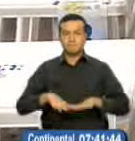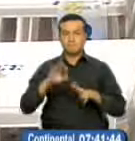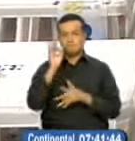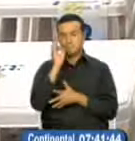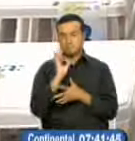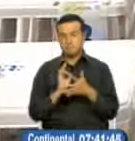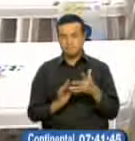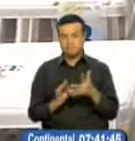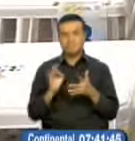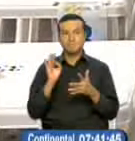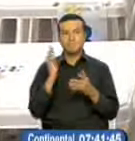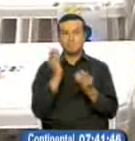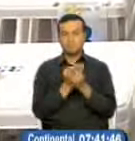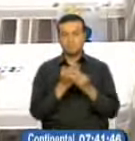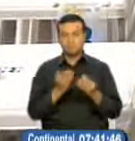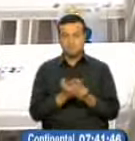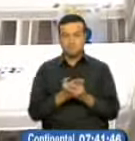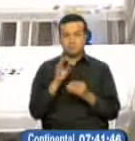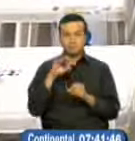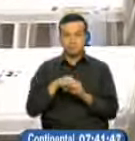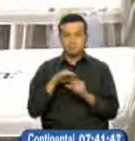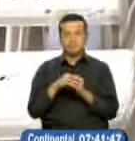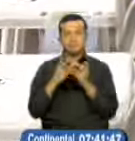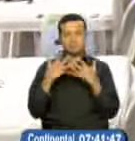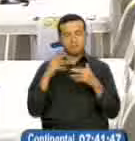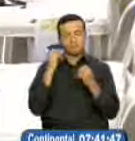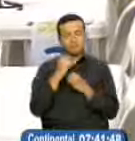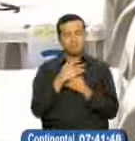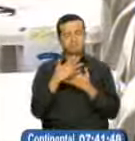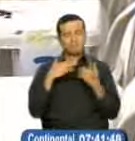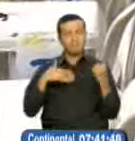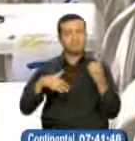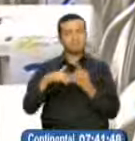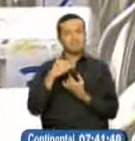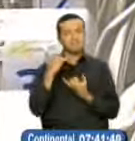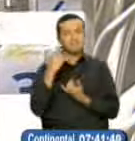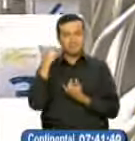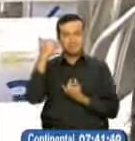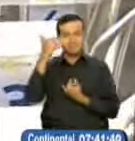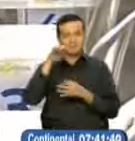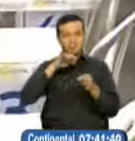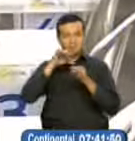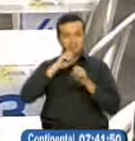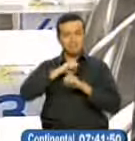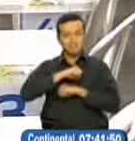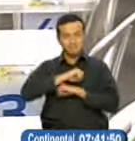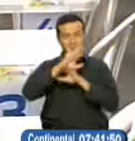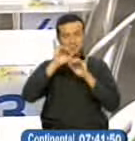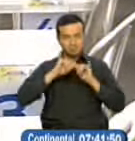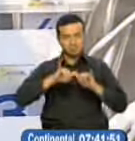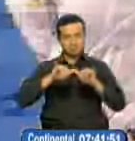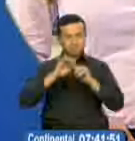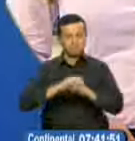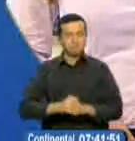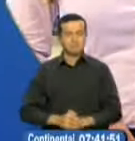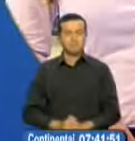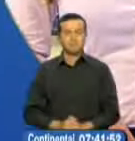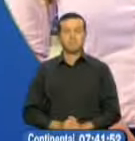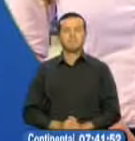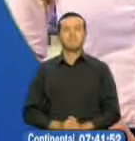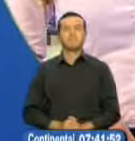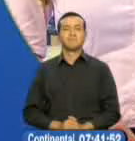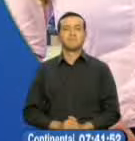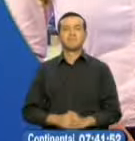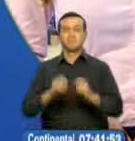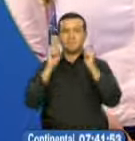recuento de las actas y de los votos. Esta es la información, el ambiente que vivimos. Más adelante les estaremos dando más detalles. Y